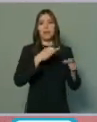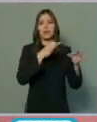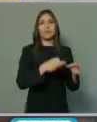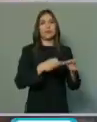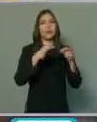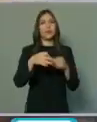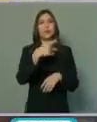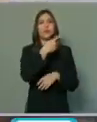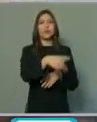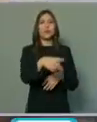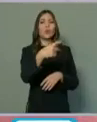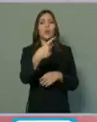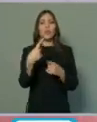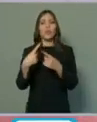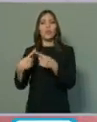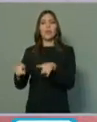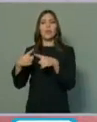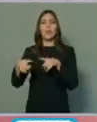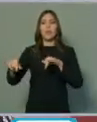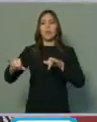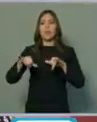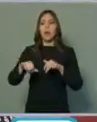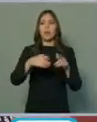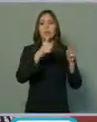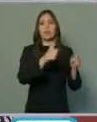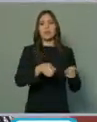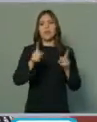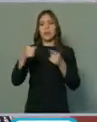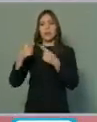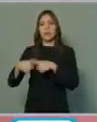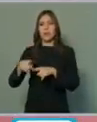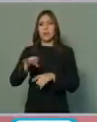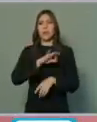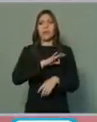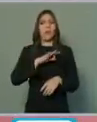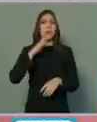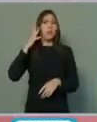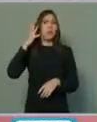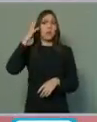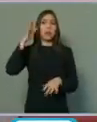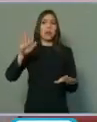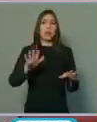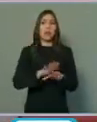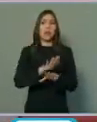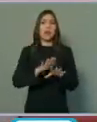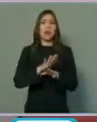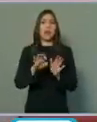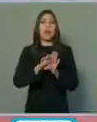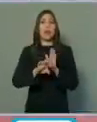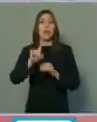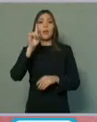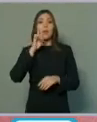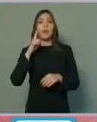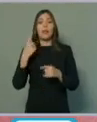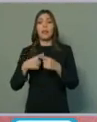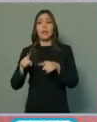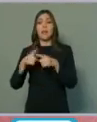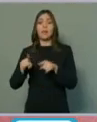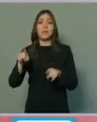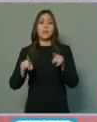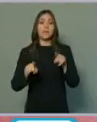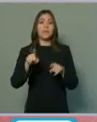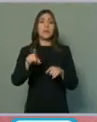personal. Cada mapa erógeno es diferente, incluso puede cambiar con el tiempo. Las mujeres, según nuestros ciclos